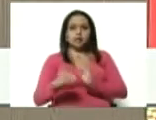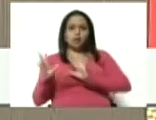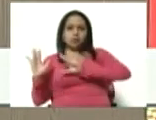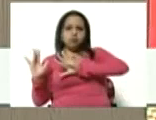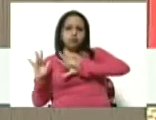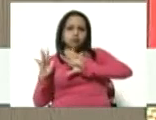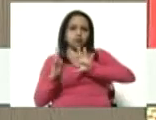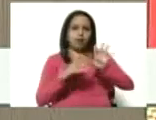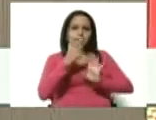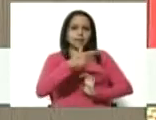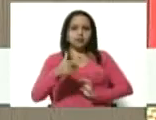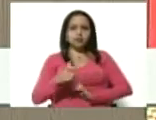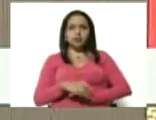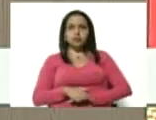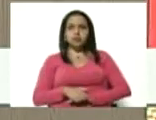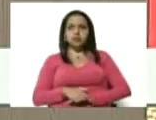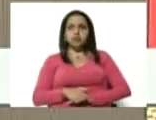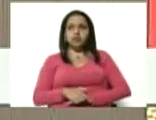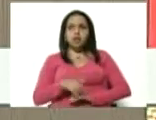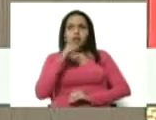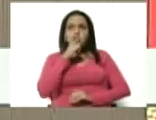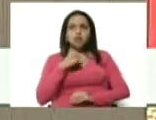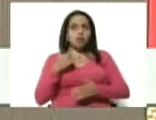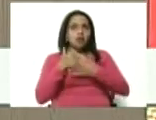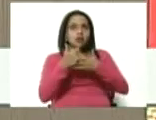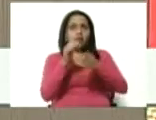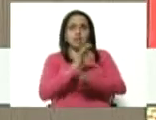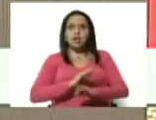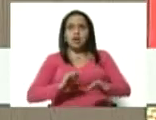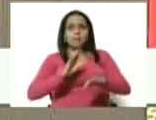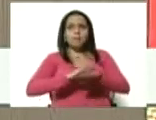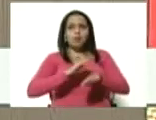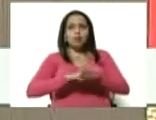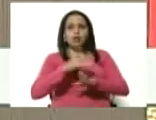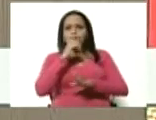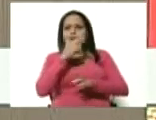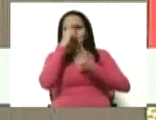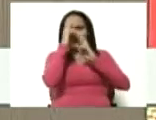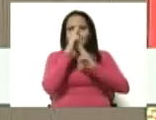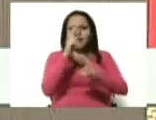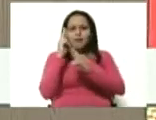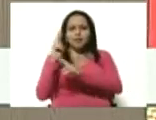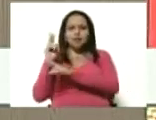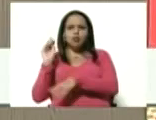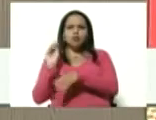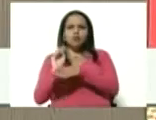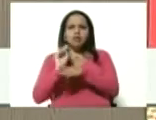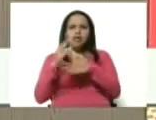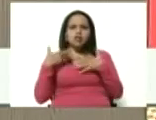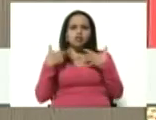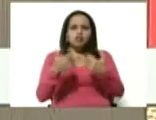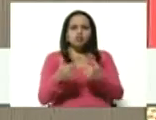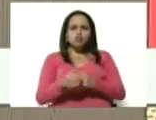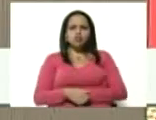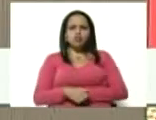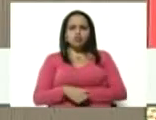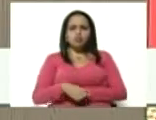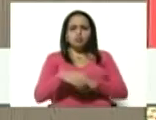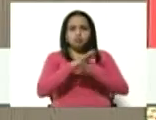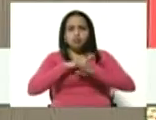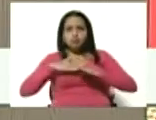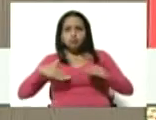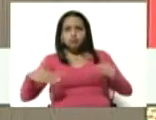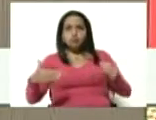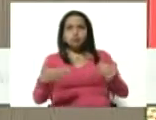con nacionales sin ningún tipo de escrúpulo porque no respetan los protocolos sanitarios y el cerco epidemiológico que